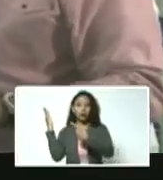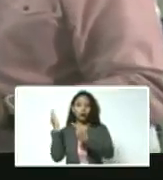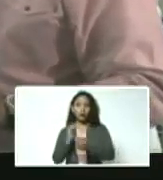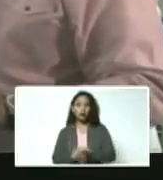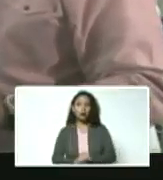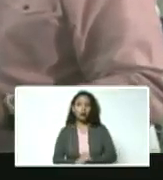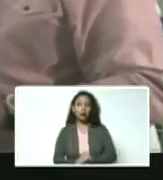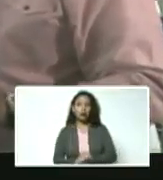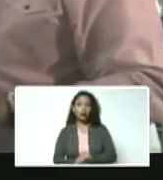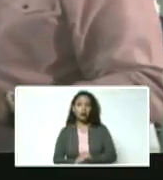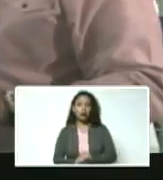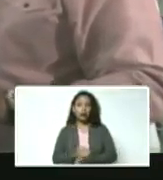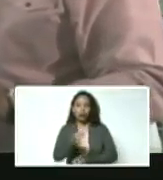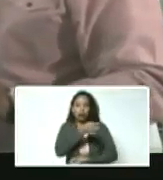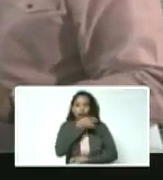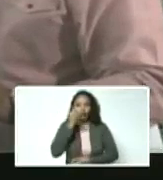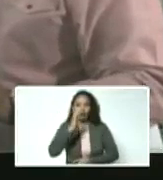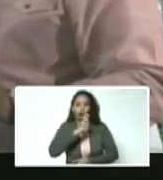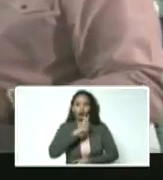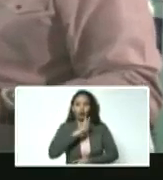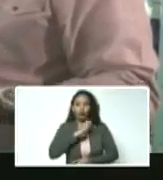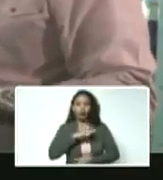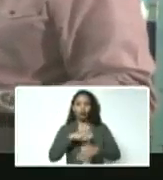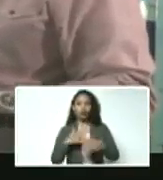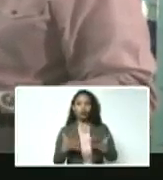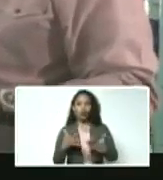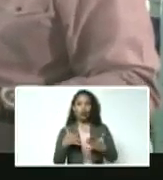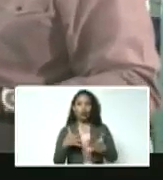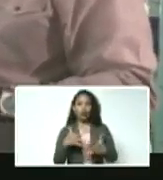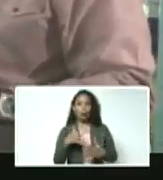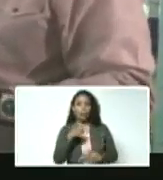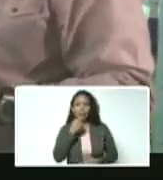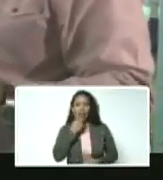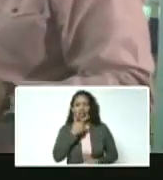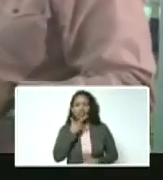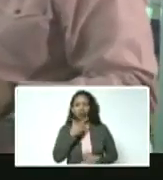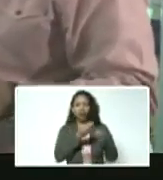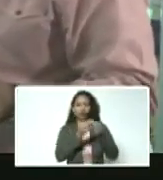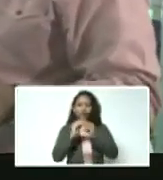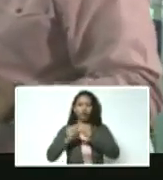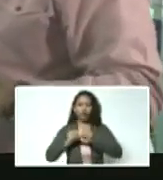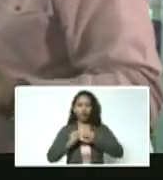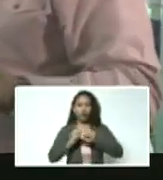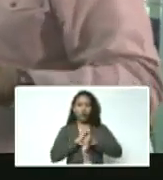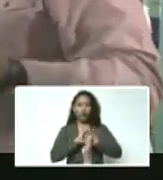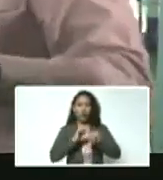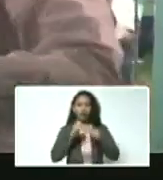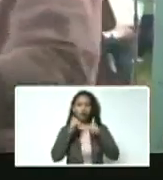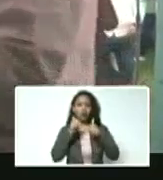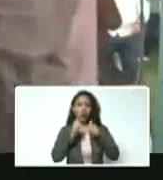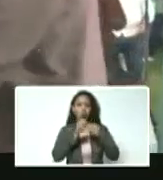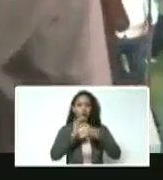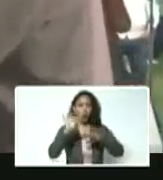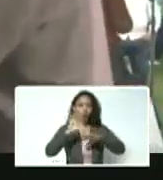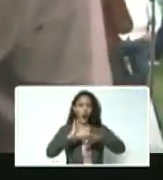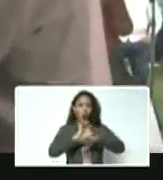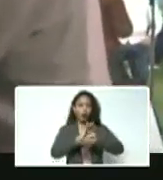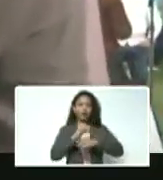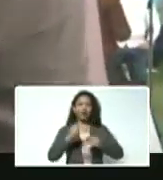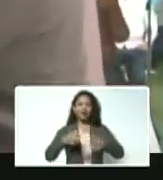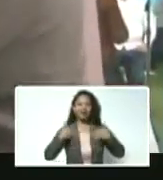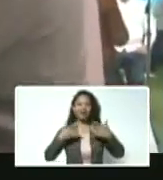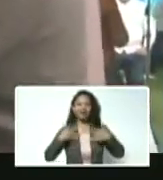al mayor nivel de belleza, calidad, acabados. Verdaderamente, me alegra